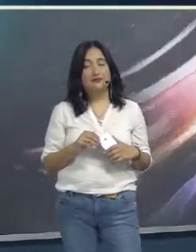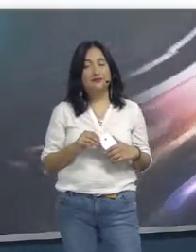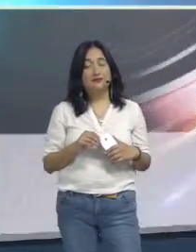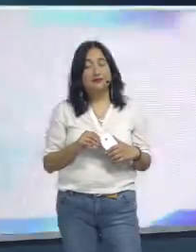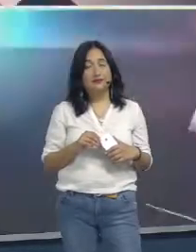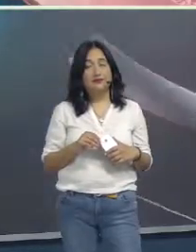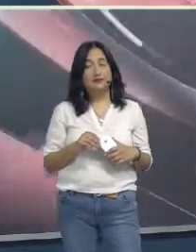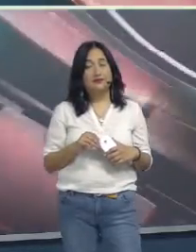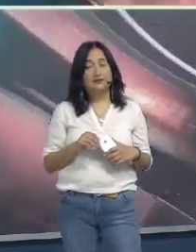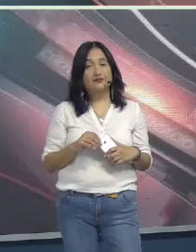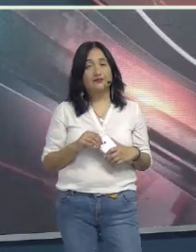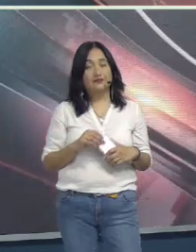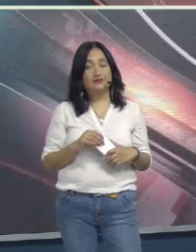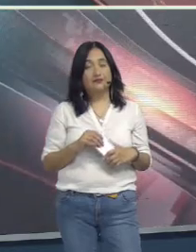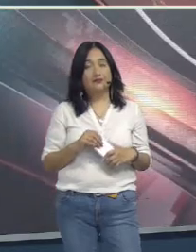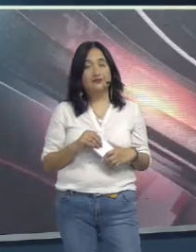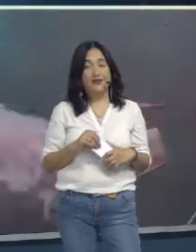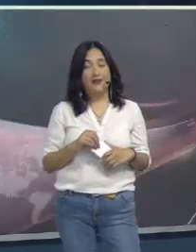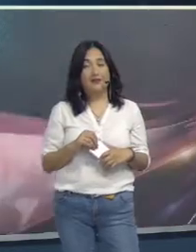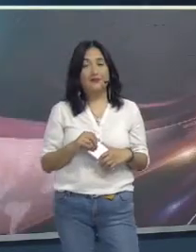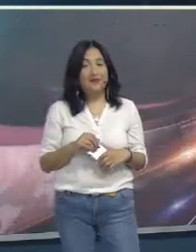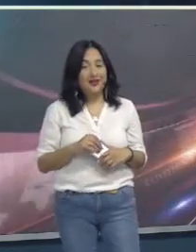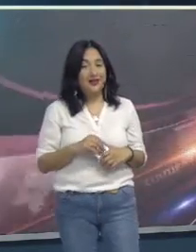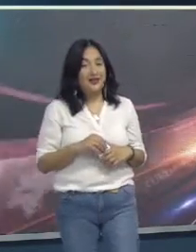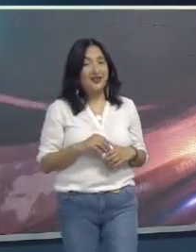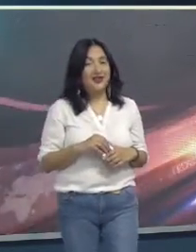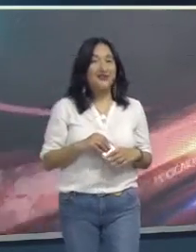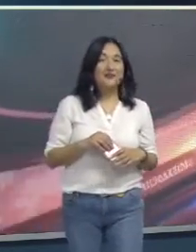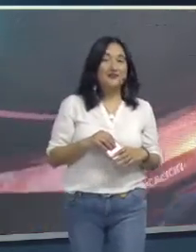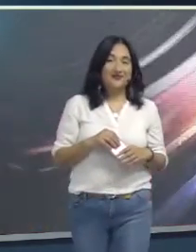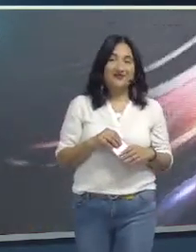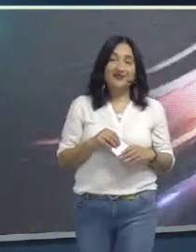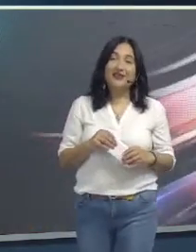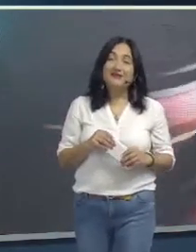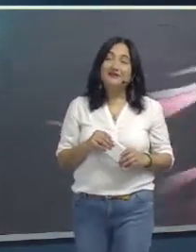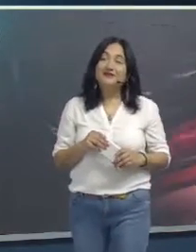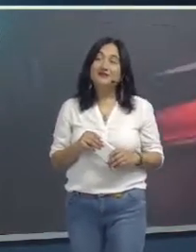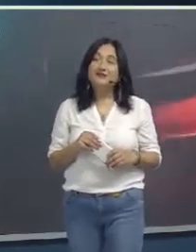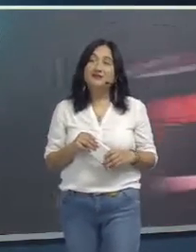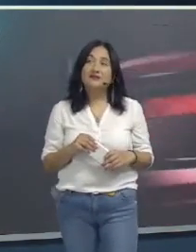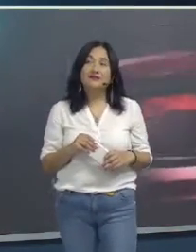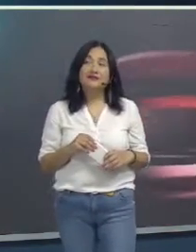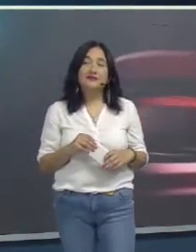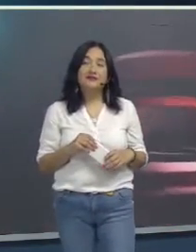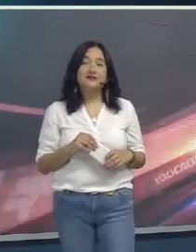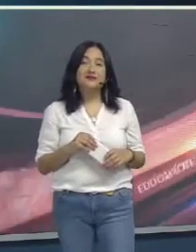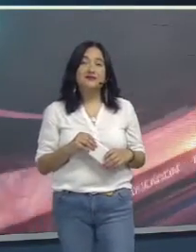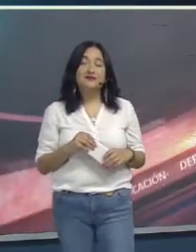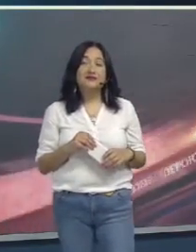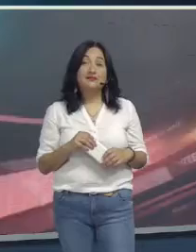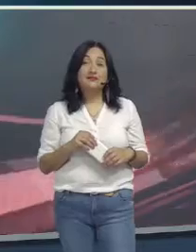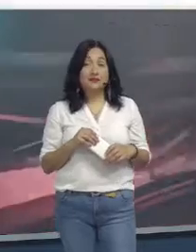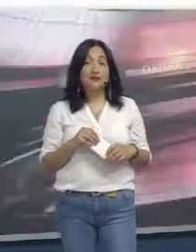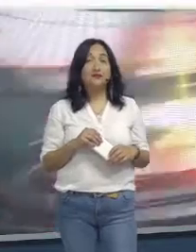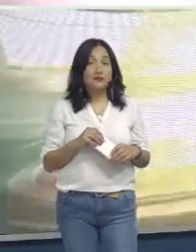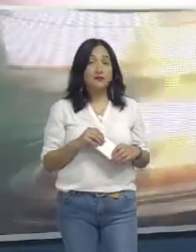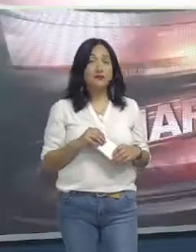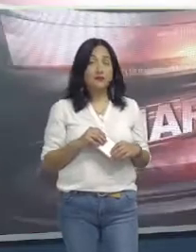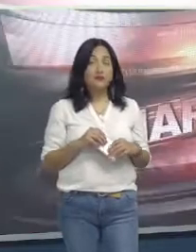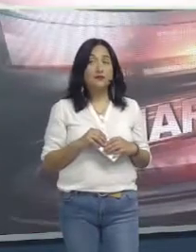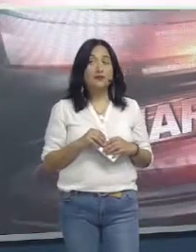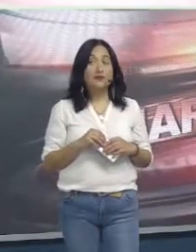más dio positivo, fueron todos negativos. Bien. Bueno, incluso los contactos estrechos que habían sido declarados por el secretario y